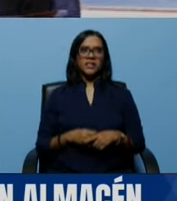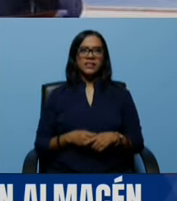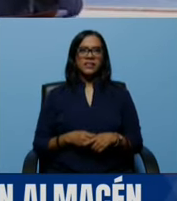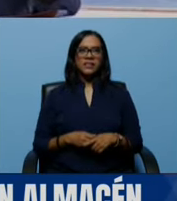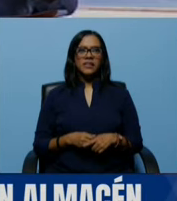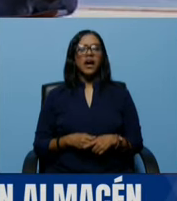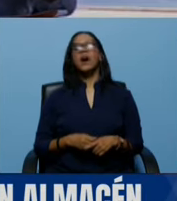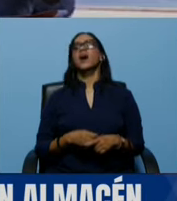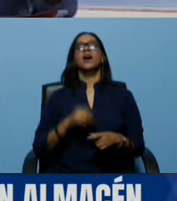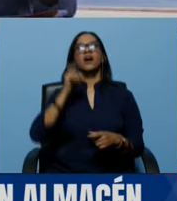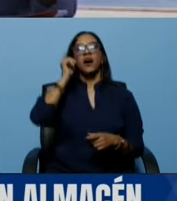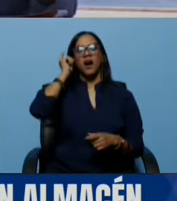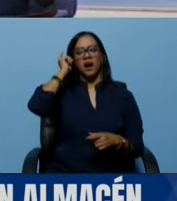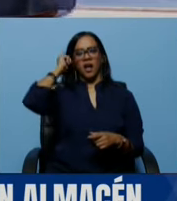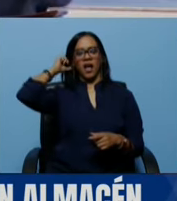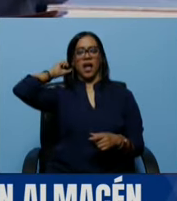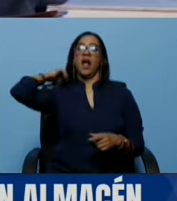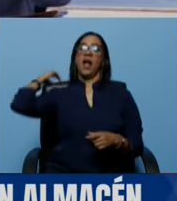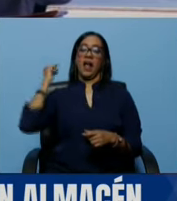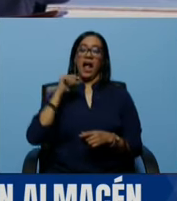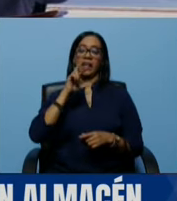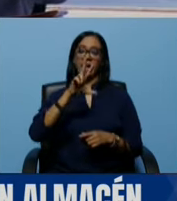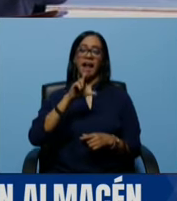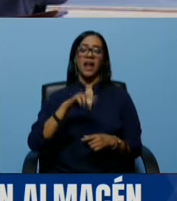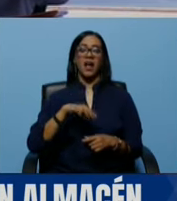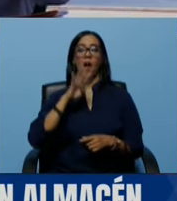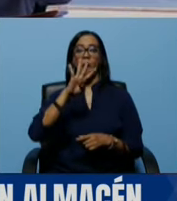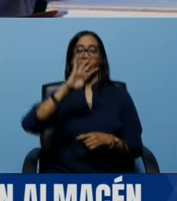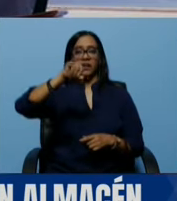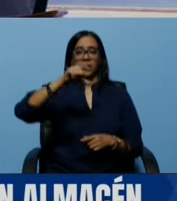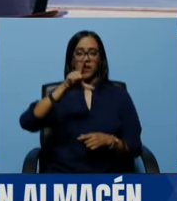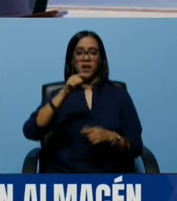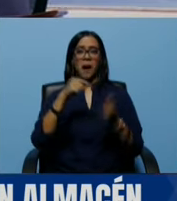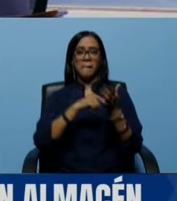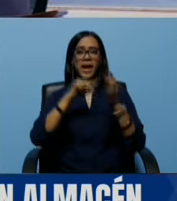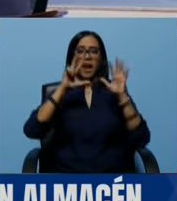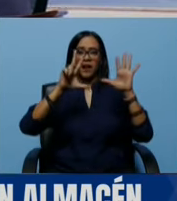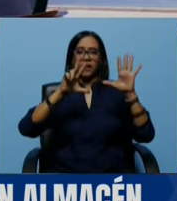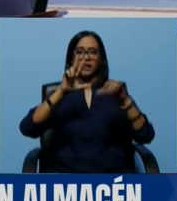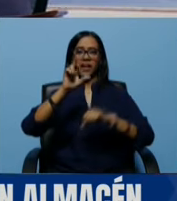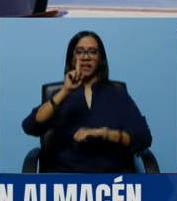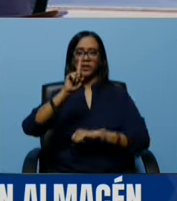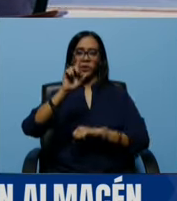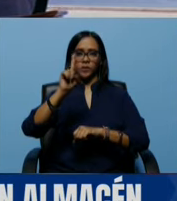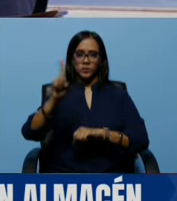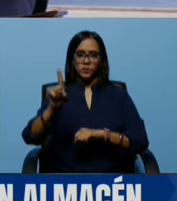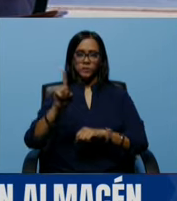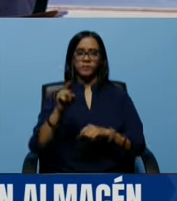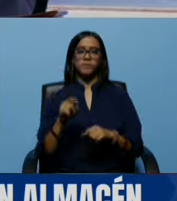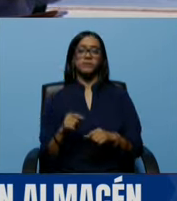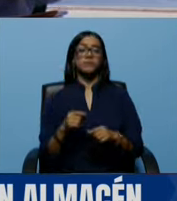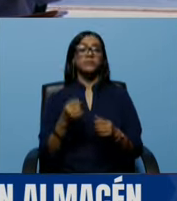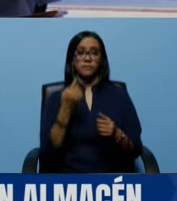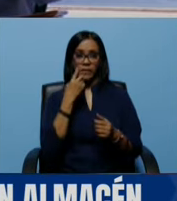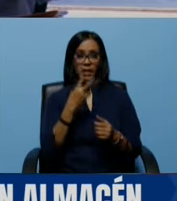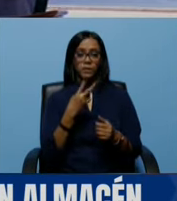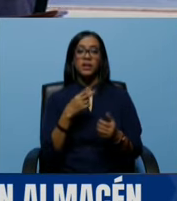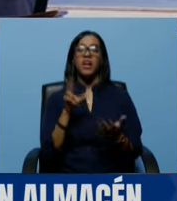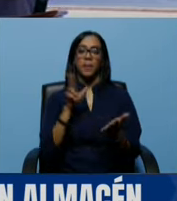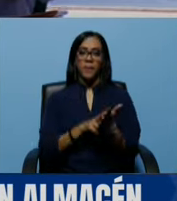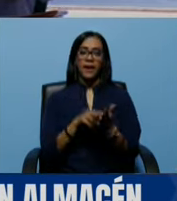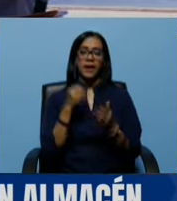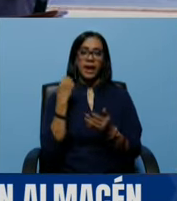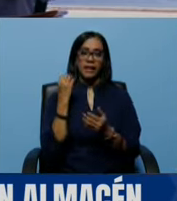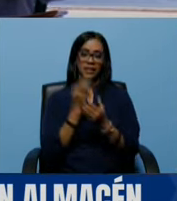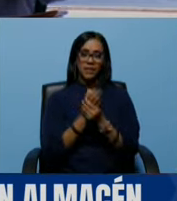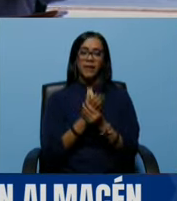De hecho, el 3-4 de julio de 1811, ante la posibilidad de aprobar el acta de independencia que